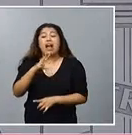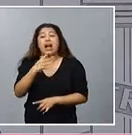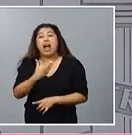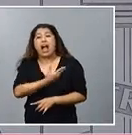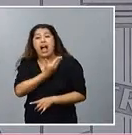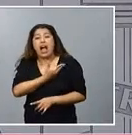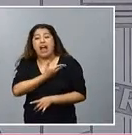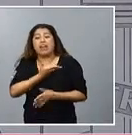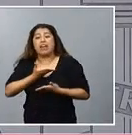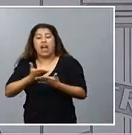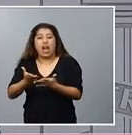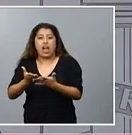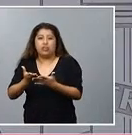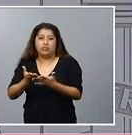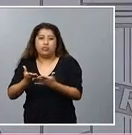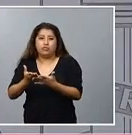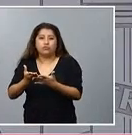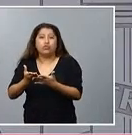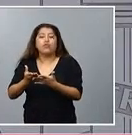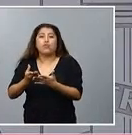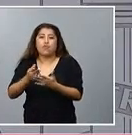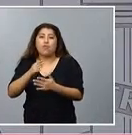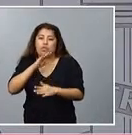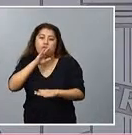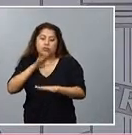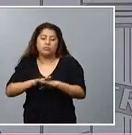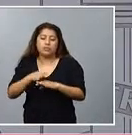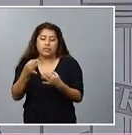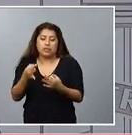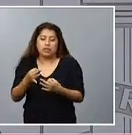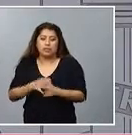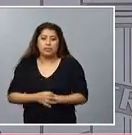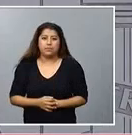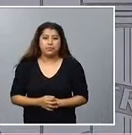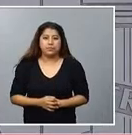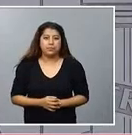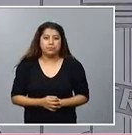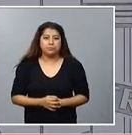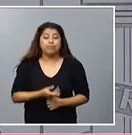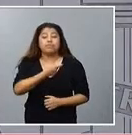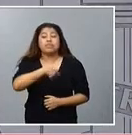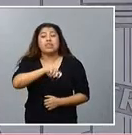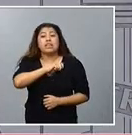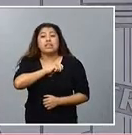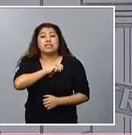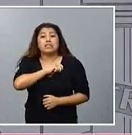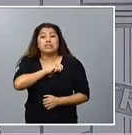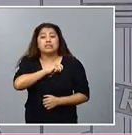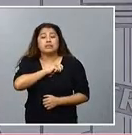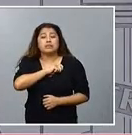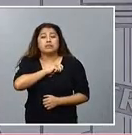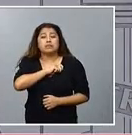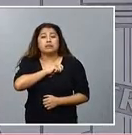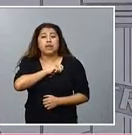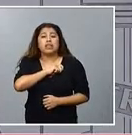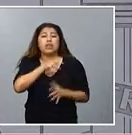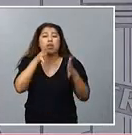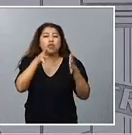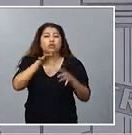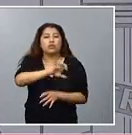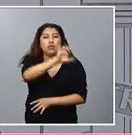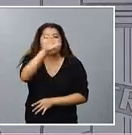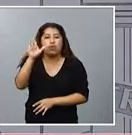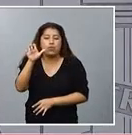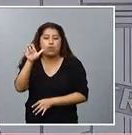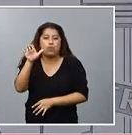la protección de la población civil en Gaza. España ha trasladado en este Consejo Europeo, como viene